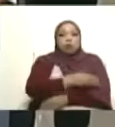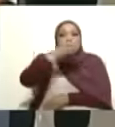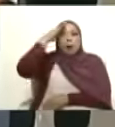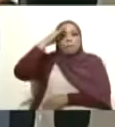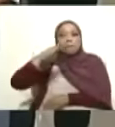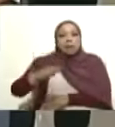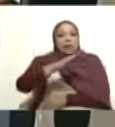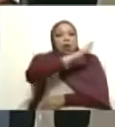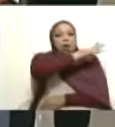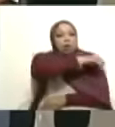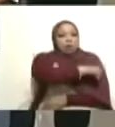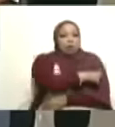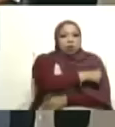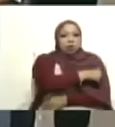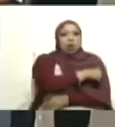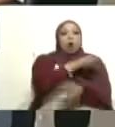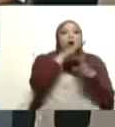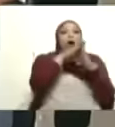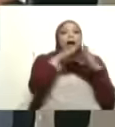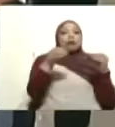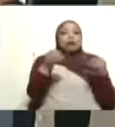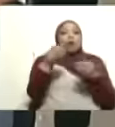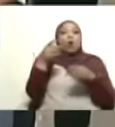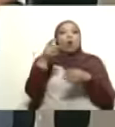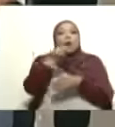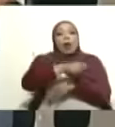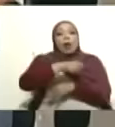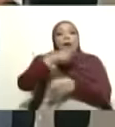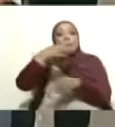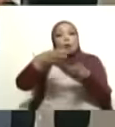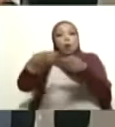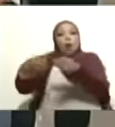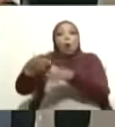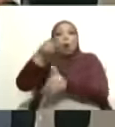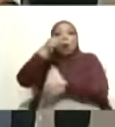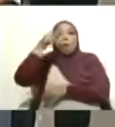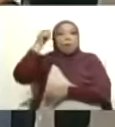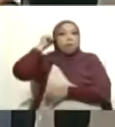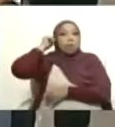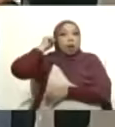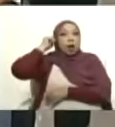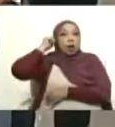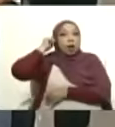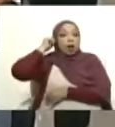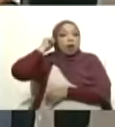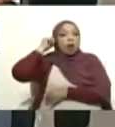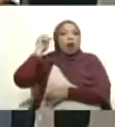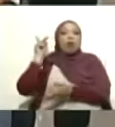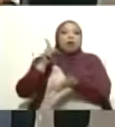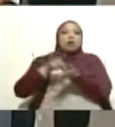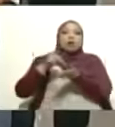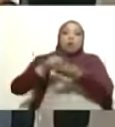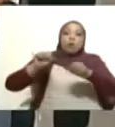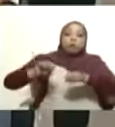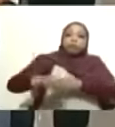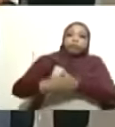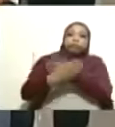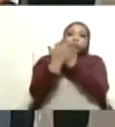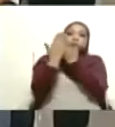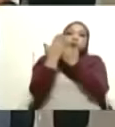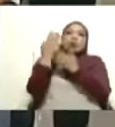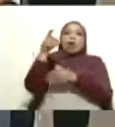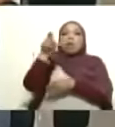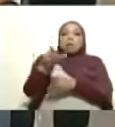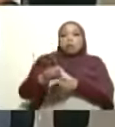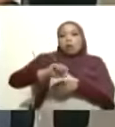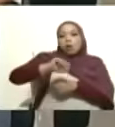Nacional Bolivariana, a cada uno de esos hombres y mujeres que estuvieron presentes desde temprano, a los